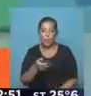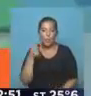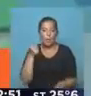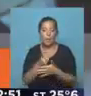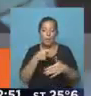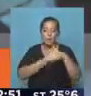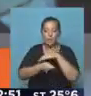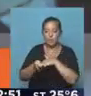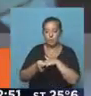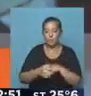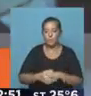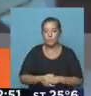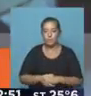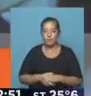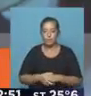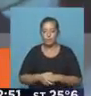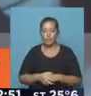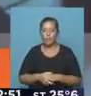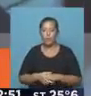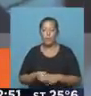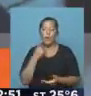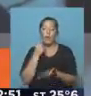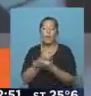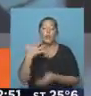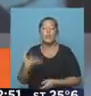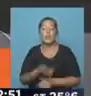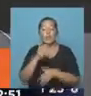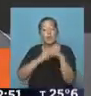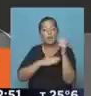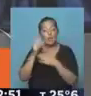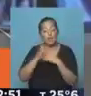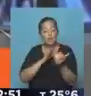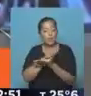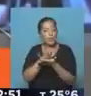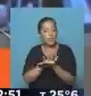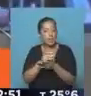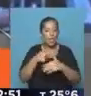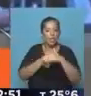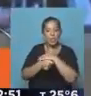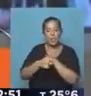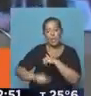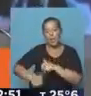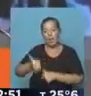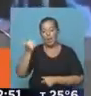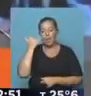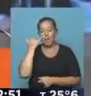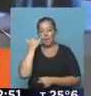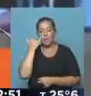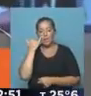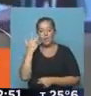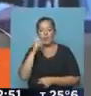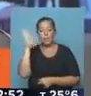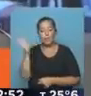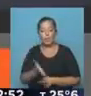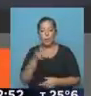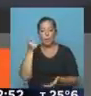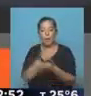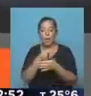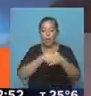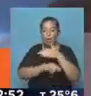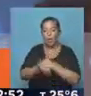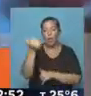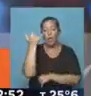un soborno Es decir para presentarse en una licitación arreglar esa licitación ganar esa licitación con un 30% Que pagó bajo